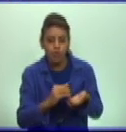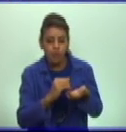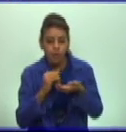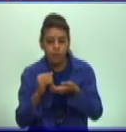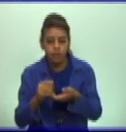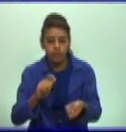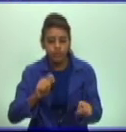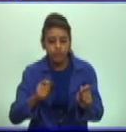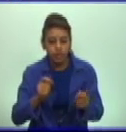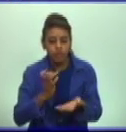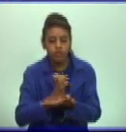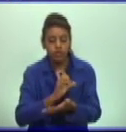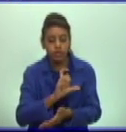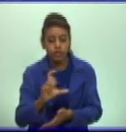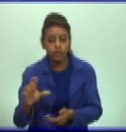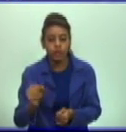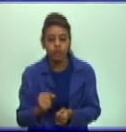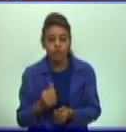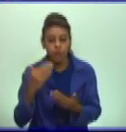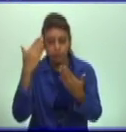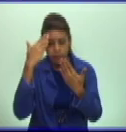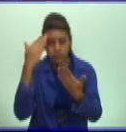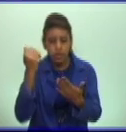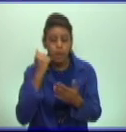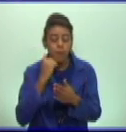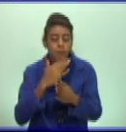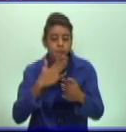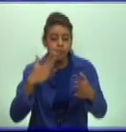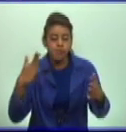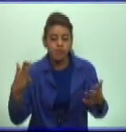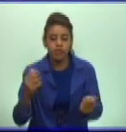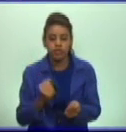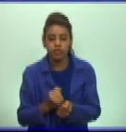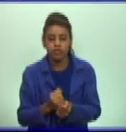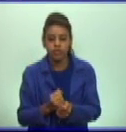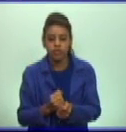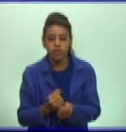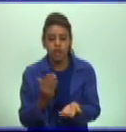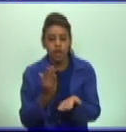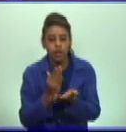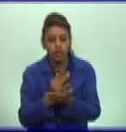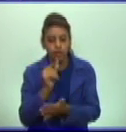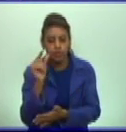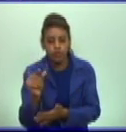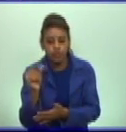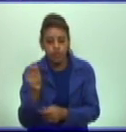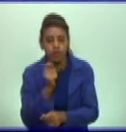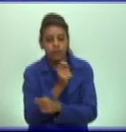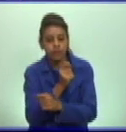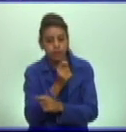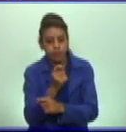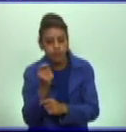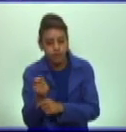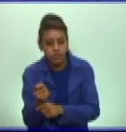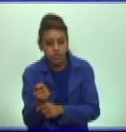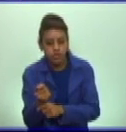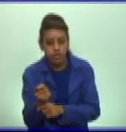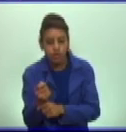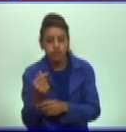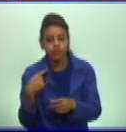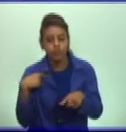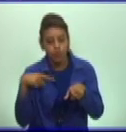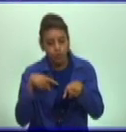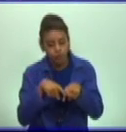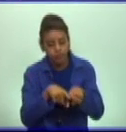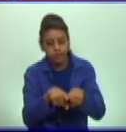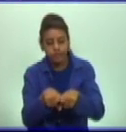canal educativo. Pero el agradecimiento mayor es para los estudiantes y profesores que me han